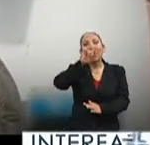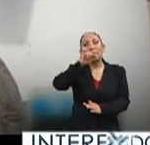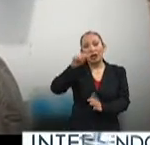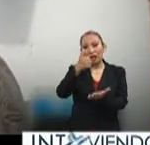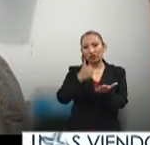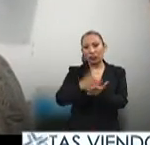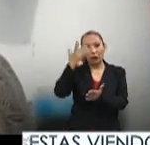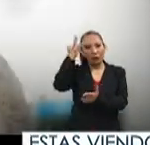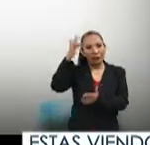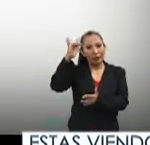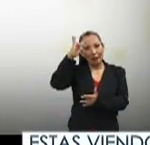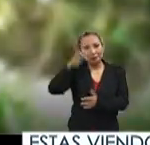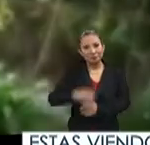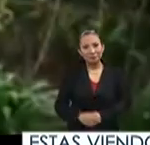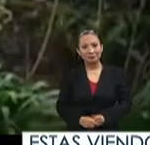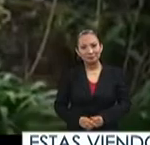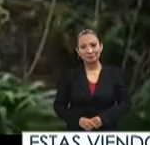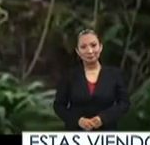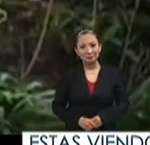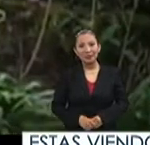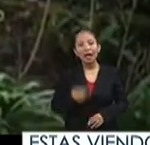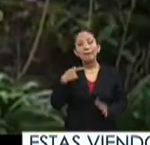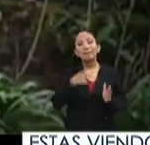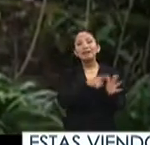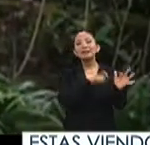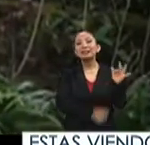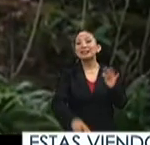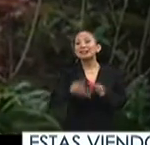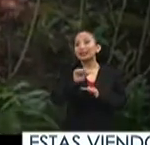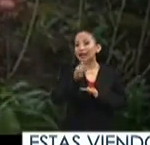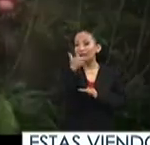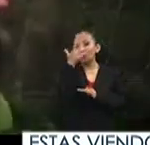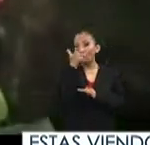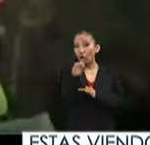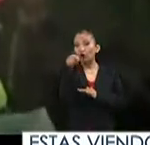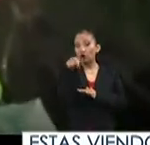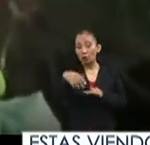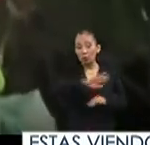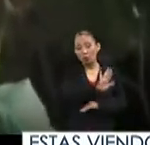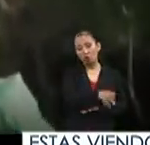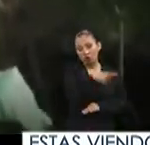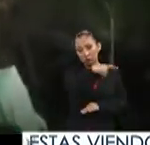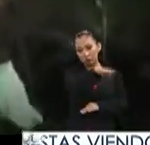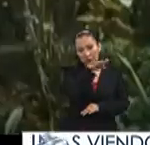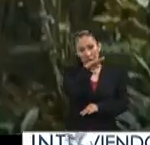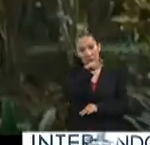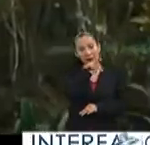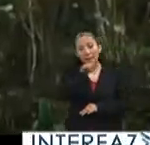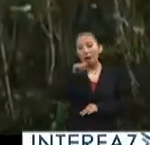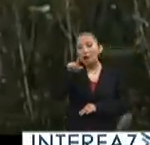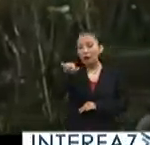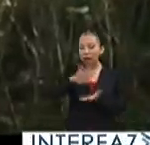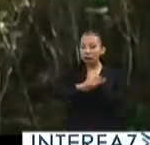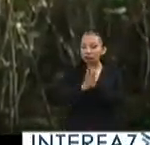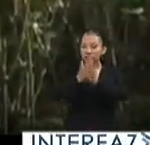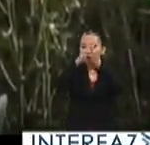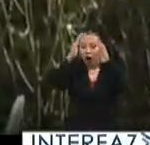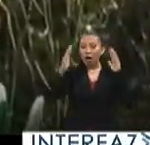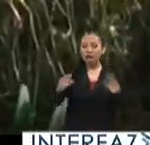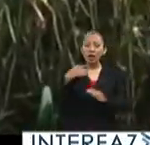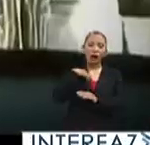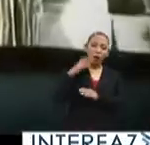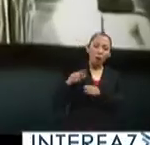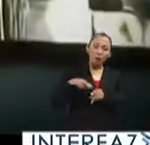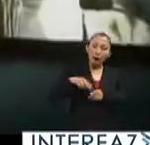la ciudad de Cuernavaca. En 1778, a la muerte de su padre, Manuel convirtió la mansión en un